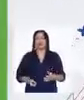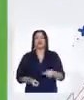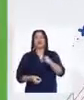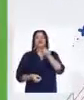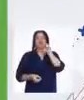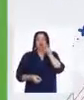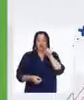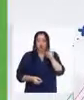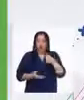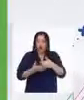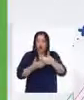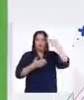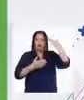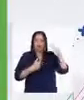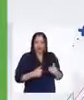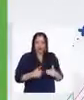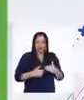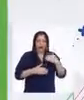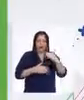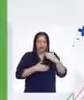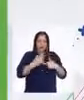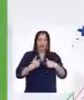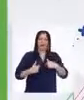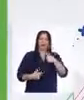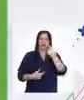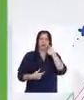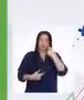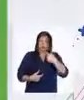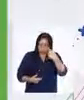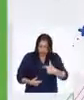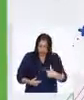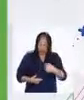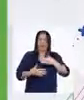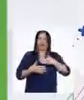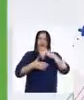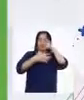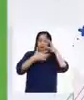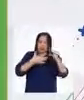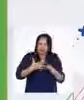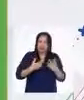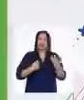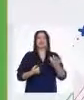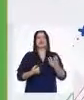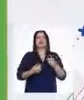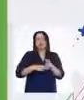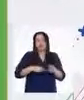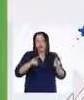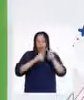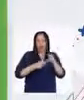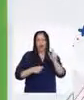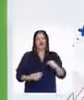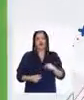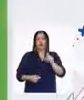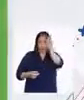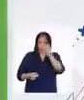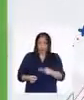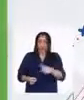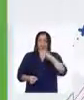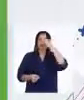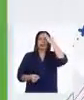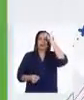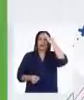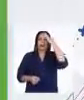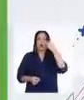ya realizaste el proceso que te comenté en la pregunta anterior. Es decir, cuando tú logras tener un